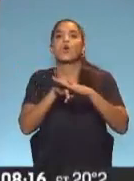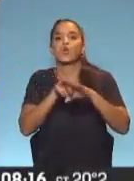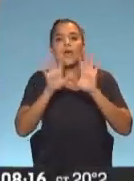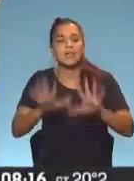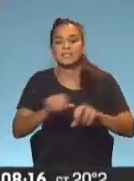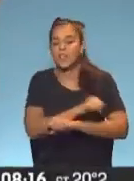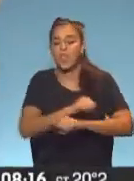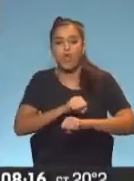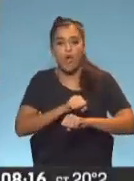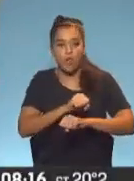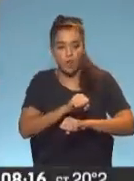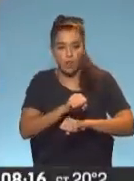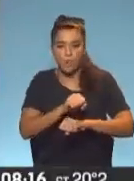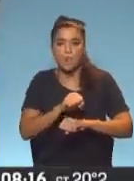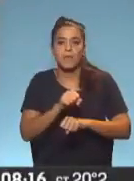así